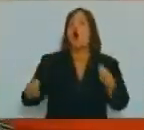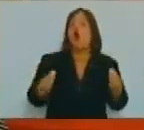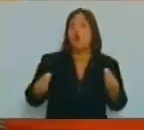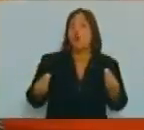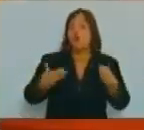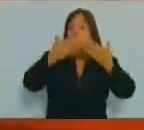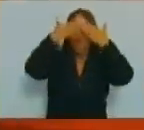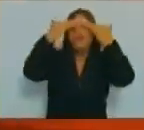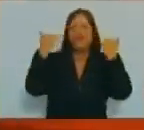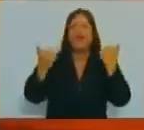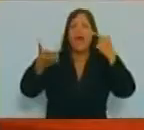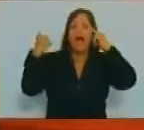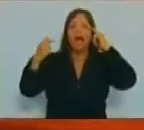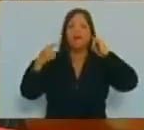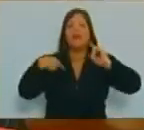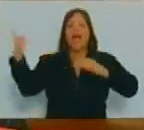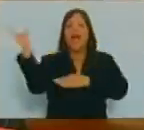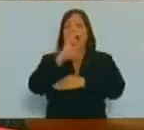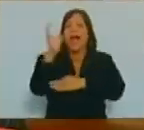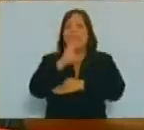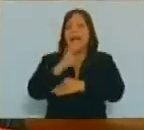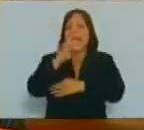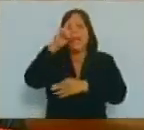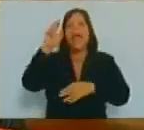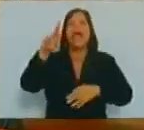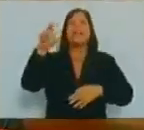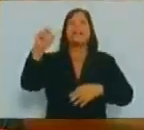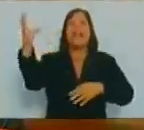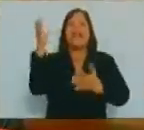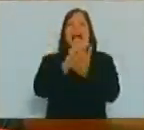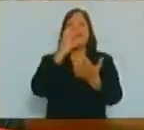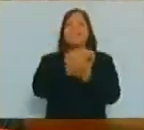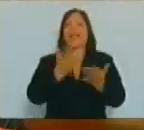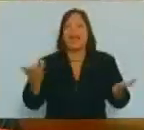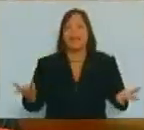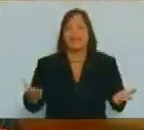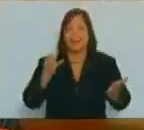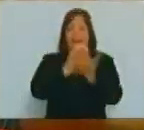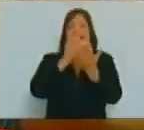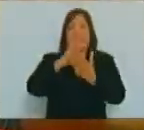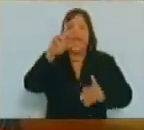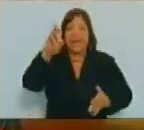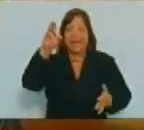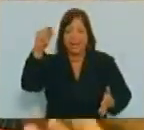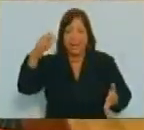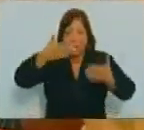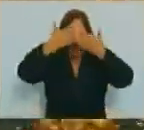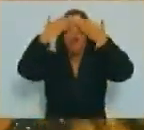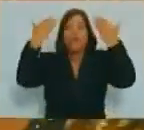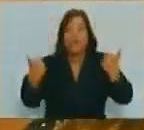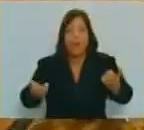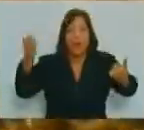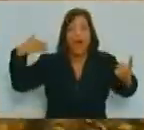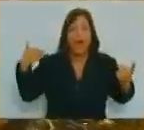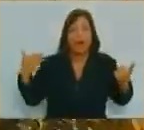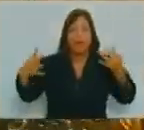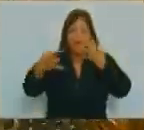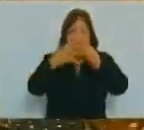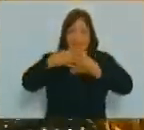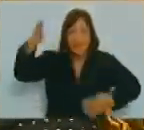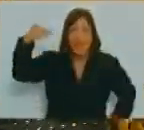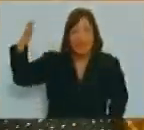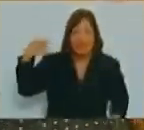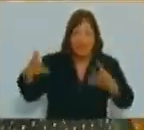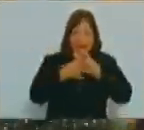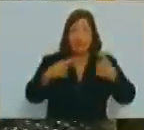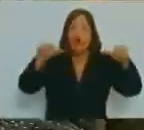le olvidó que existió en caracas el retén de la fiesta olvide lo que tenga que estar la planta